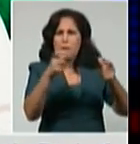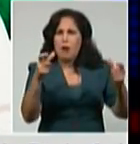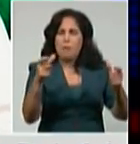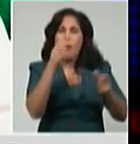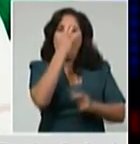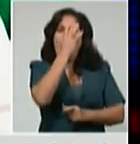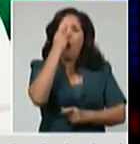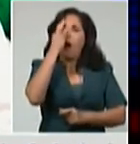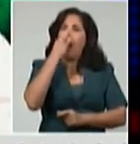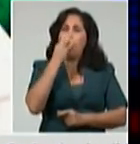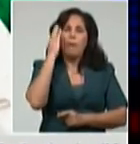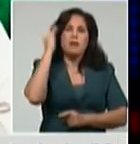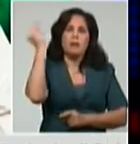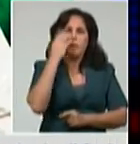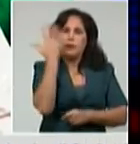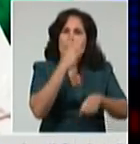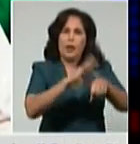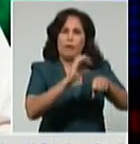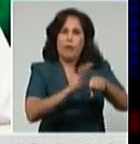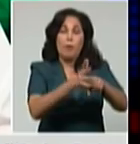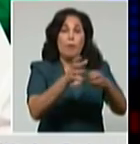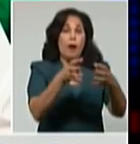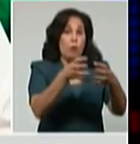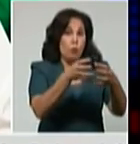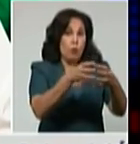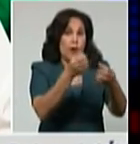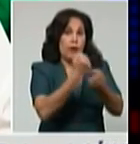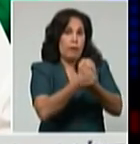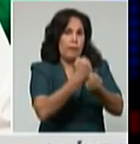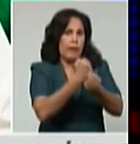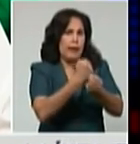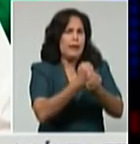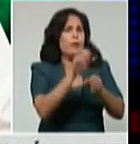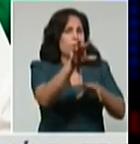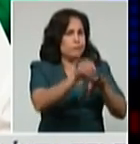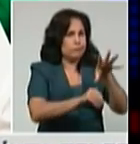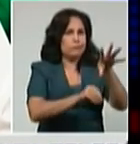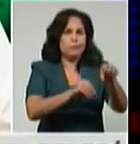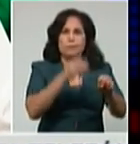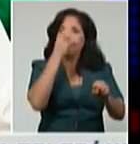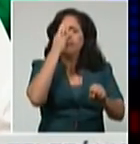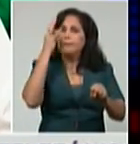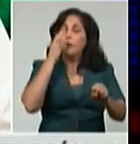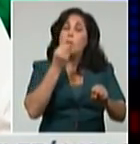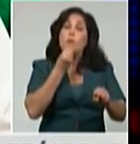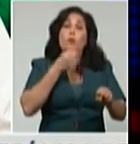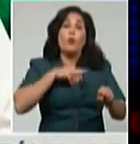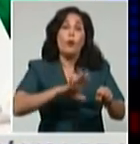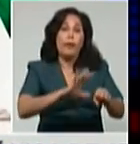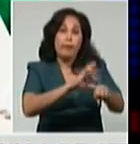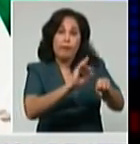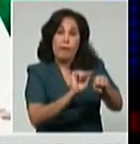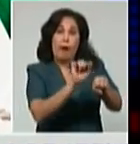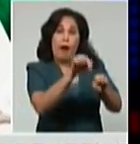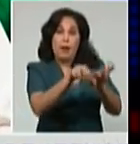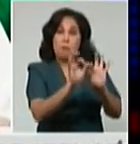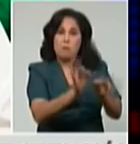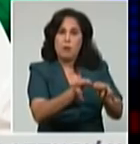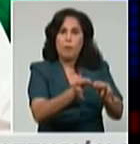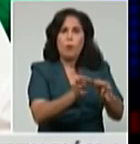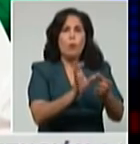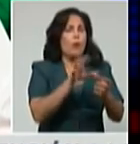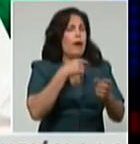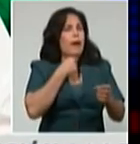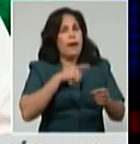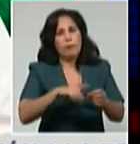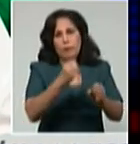incluso buscando grupos de riesgo, donde sabemos que se puede producir la transmisión, buscando centros de trabajo